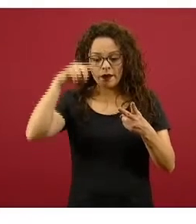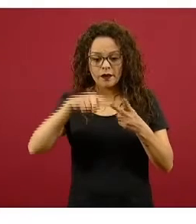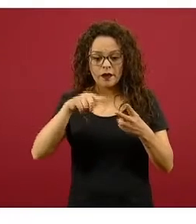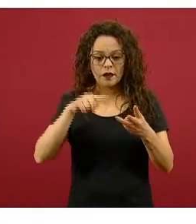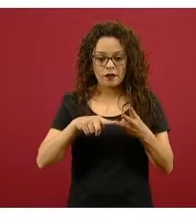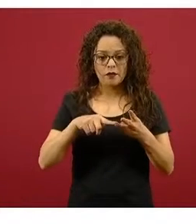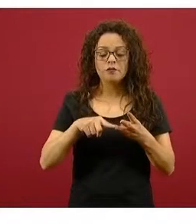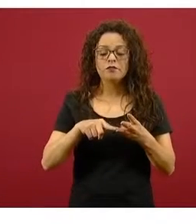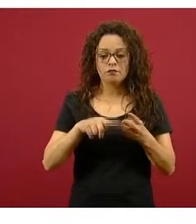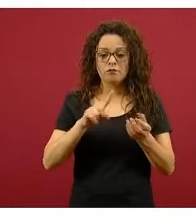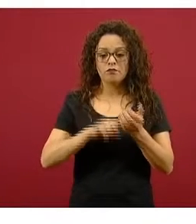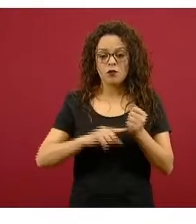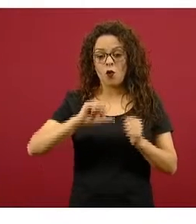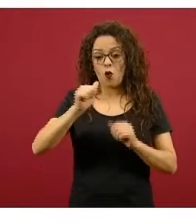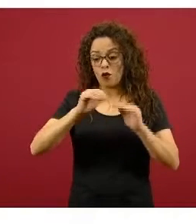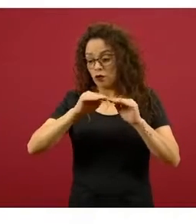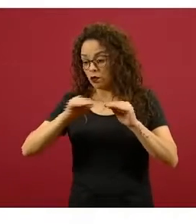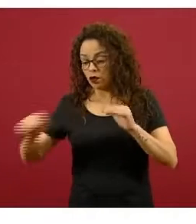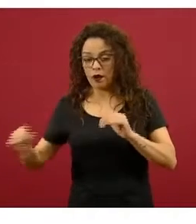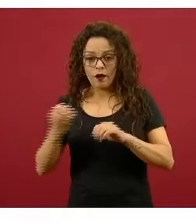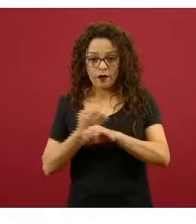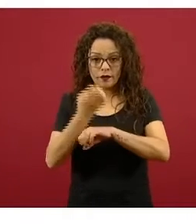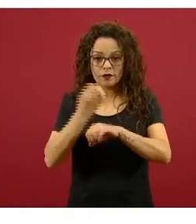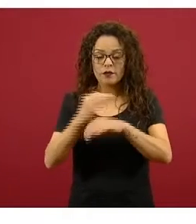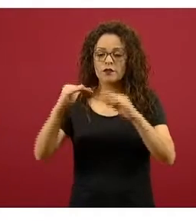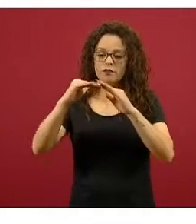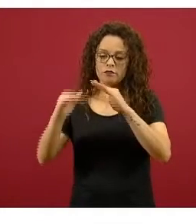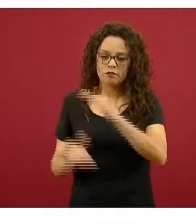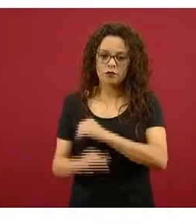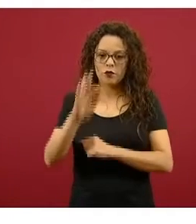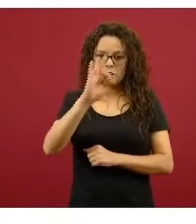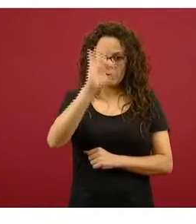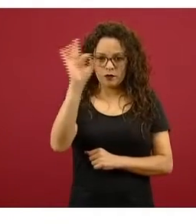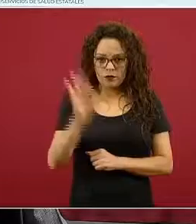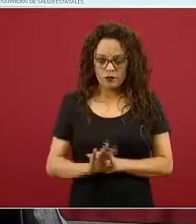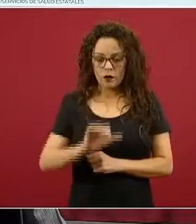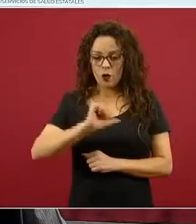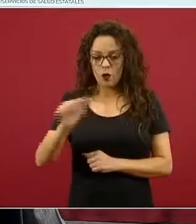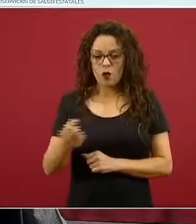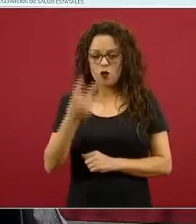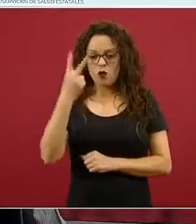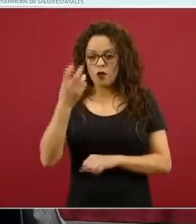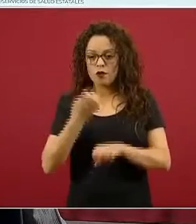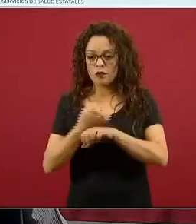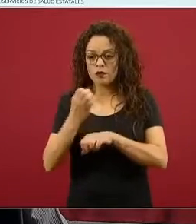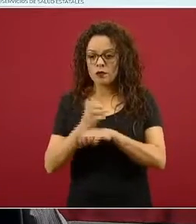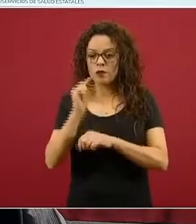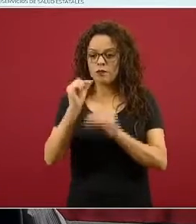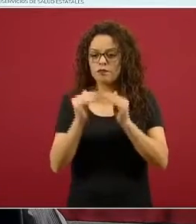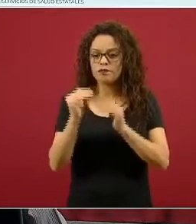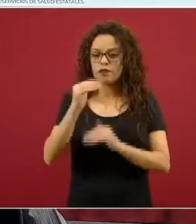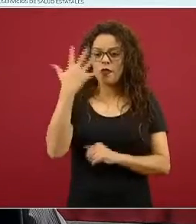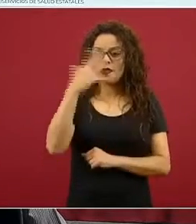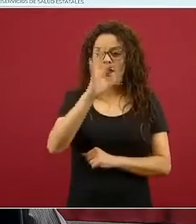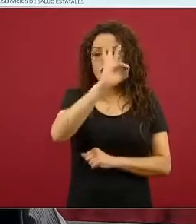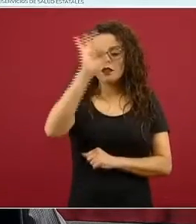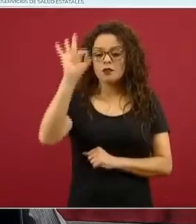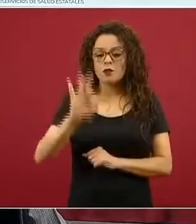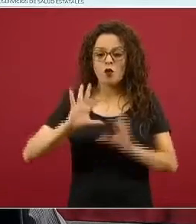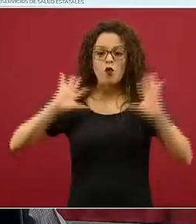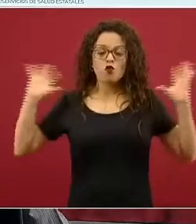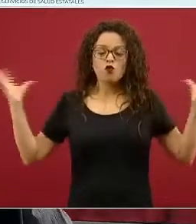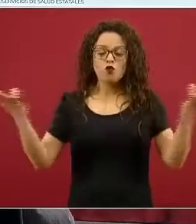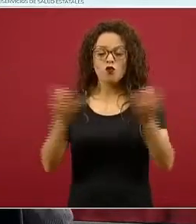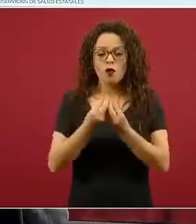del 50% de su ocupación, y algunos estados, al menos 2 estados, por arriba del 10% del total de sus camas